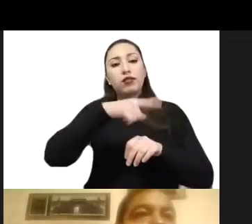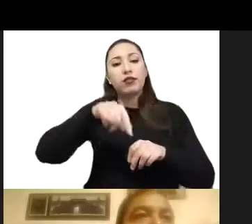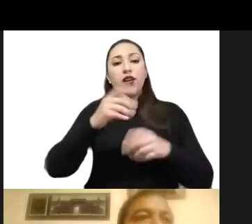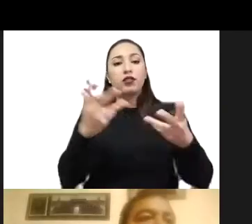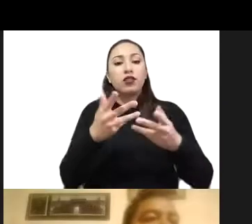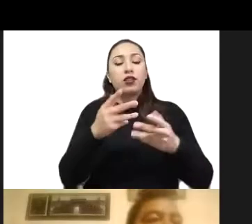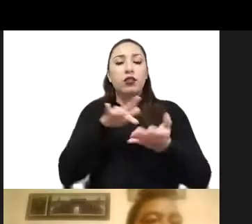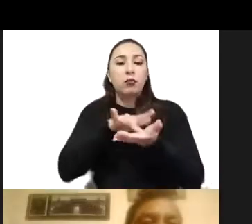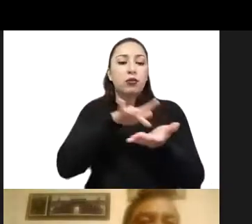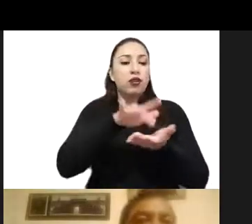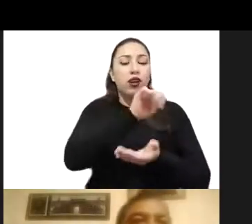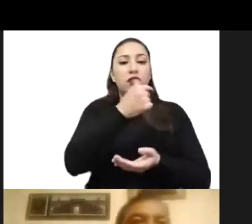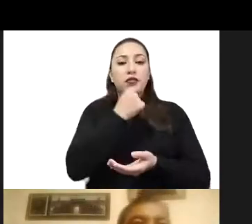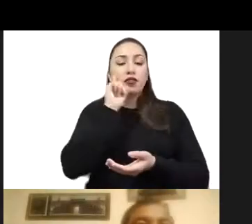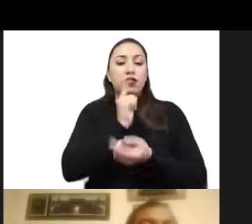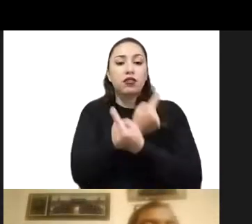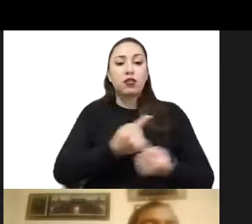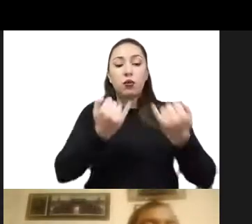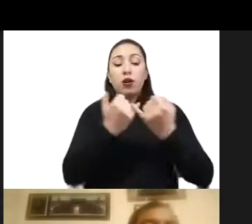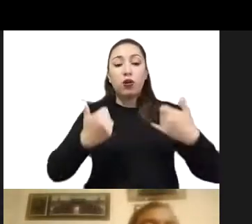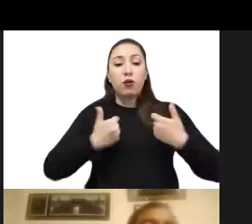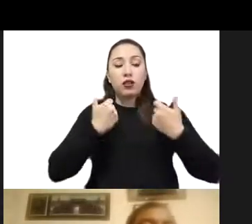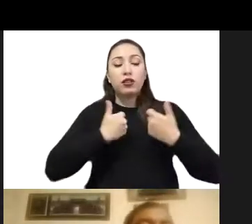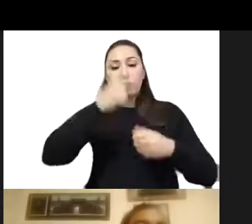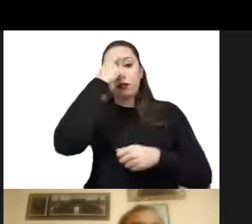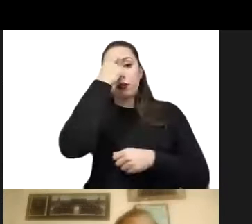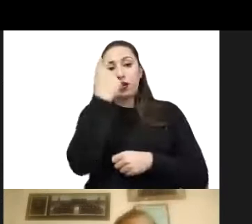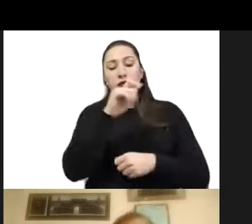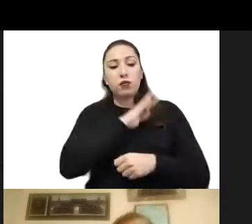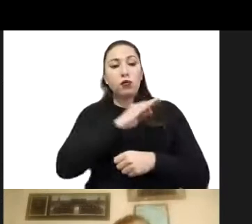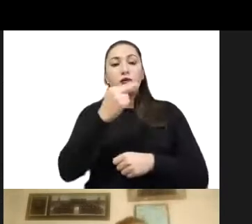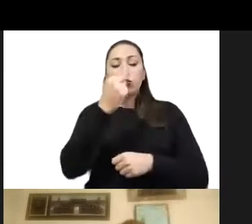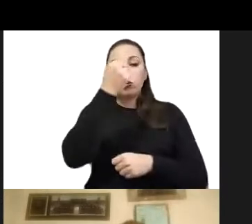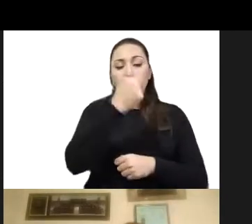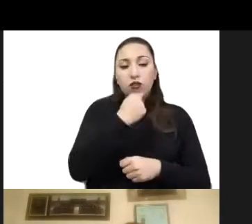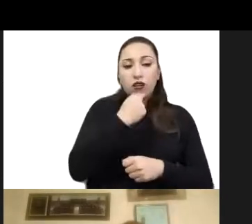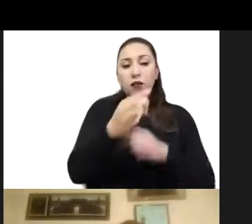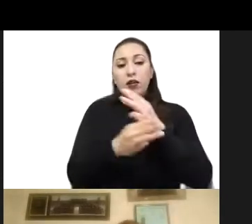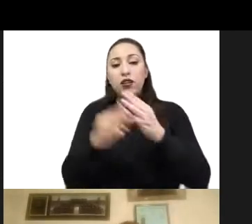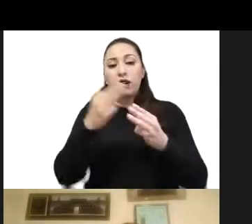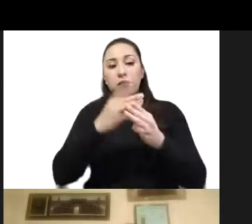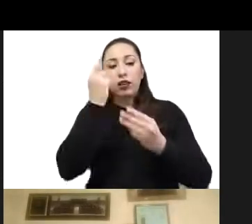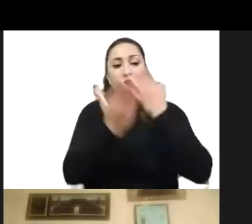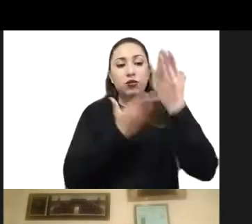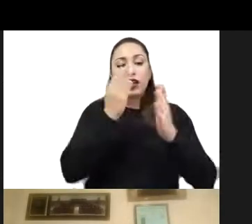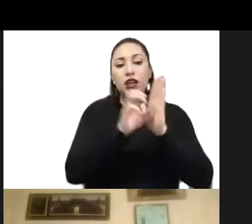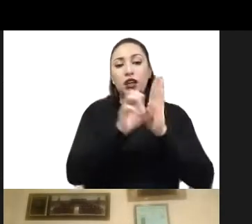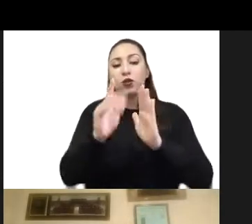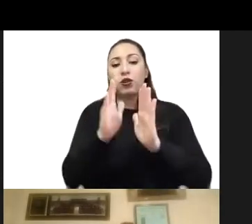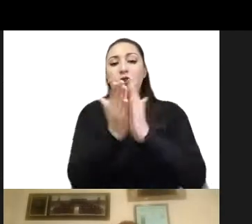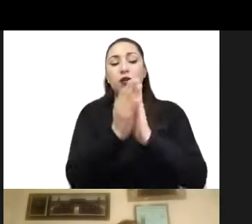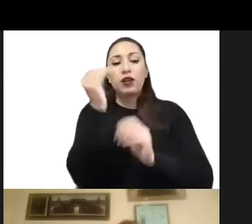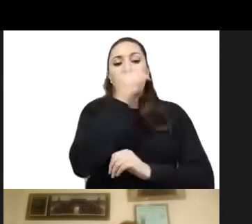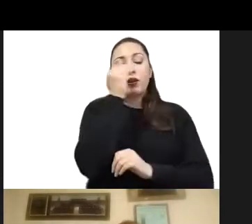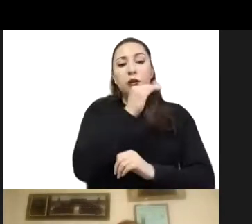niñas y niños y adolescentes acceder a materiales educativos como los libros de texto gratuitos de una